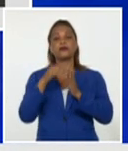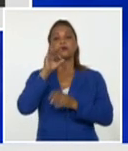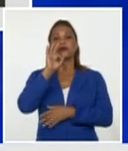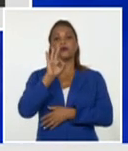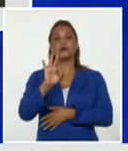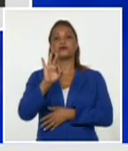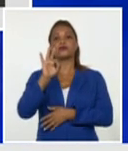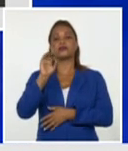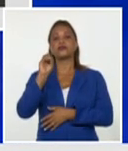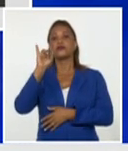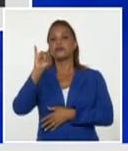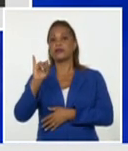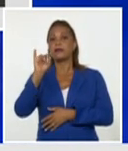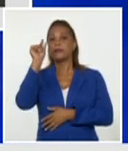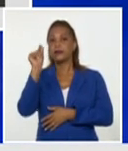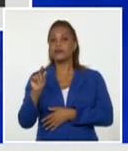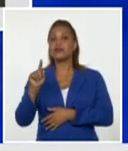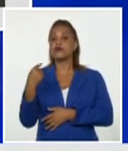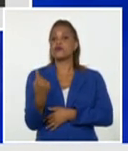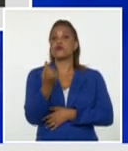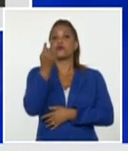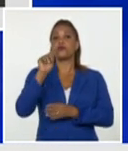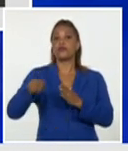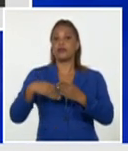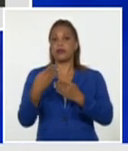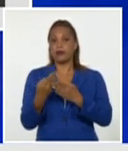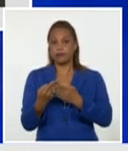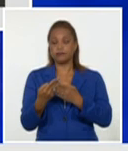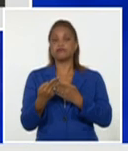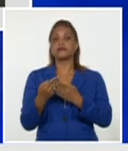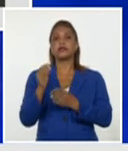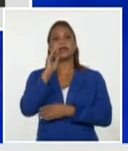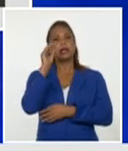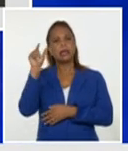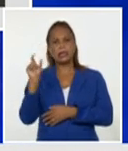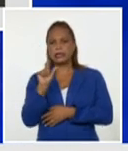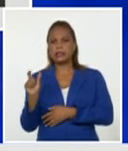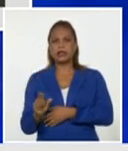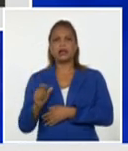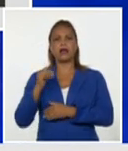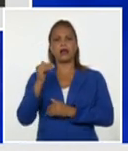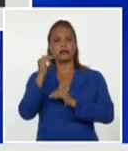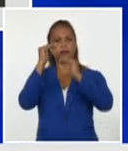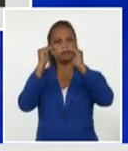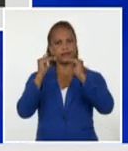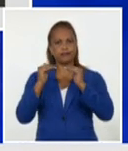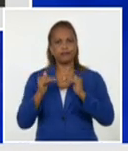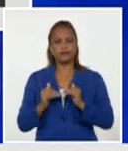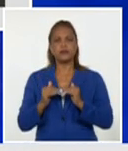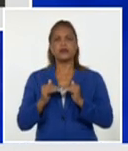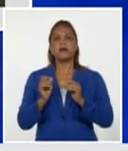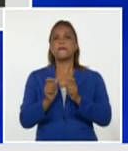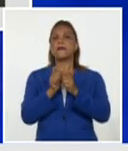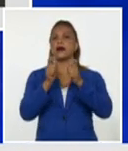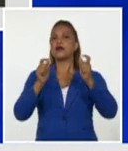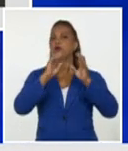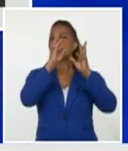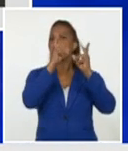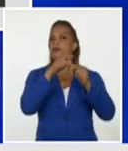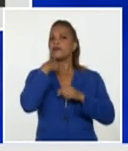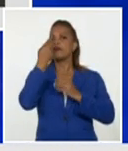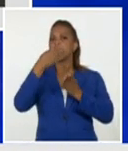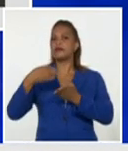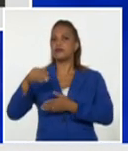14.806 casos en un día, Italia en ese orden. Y el mayor número de fallecidos también en la India